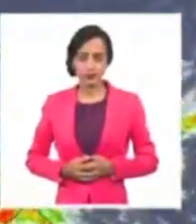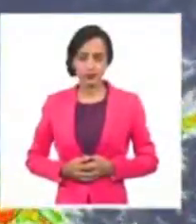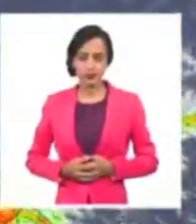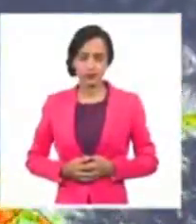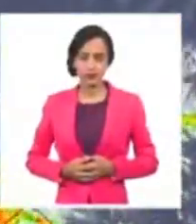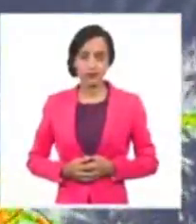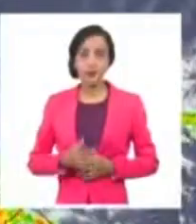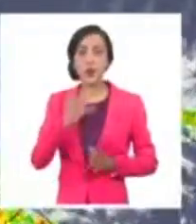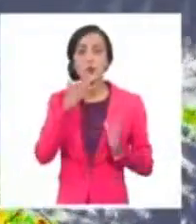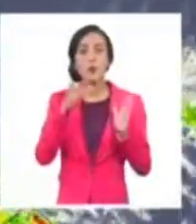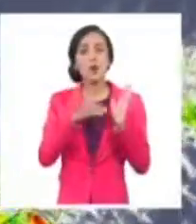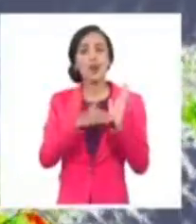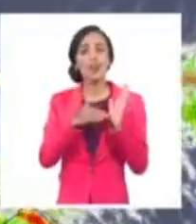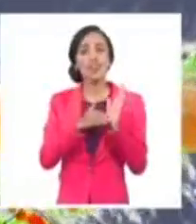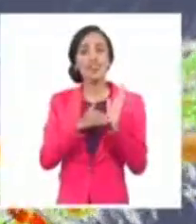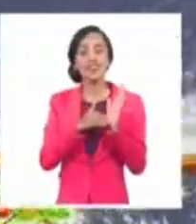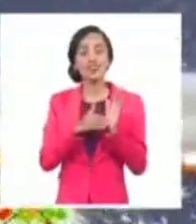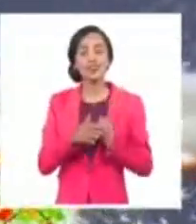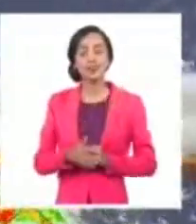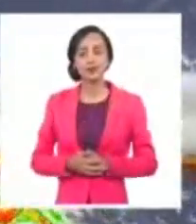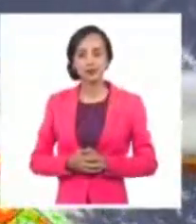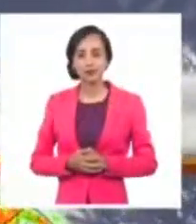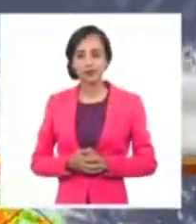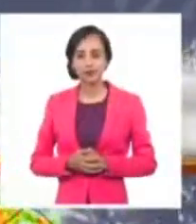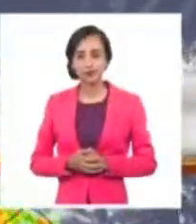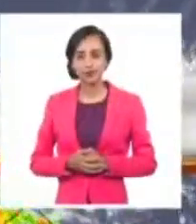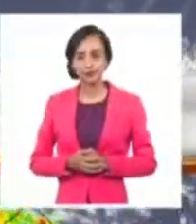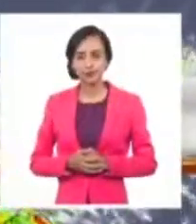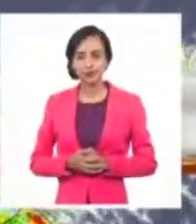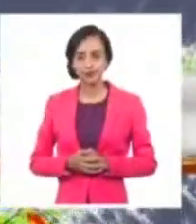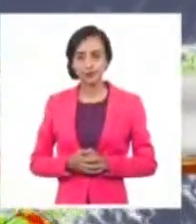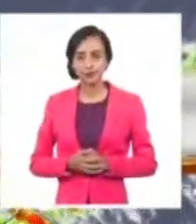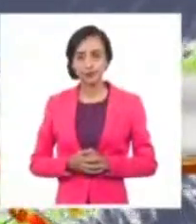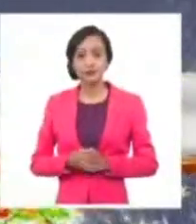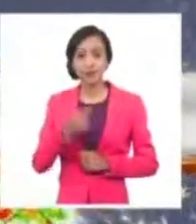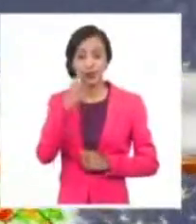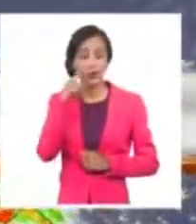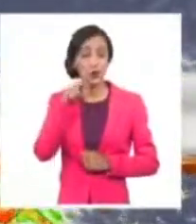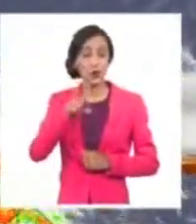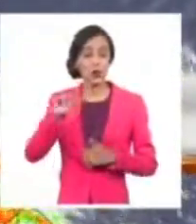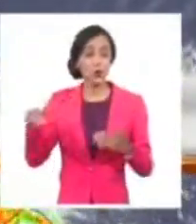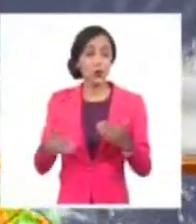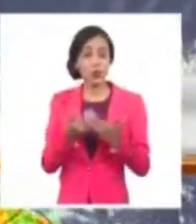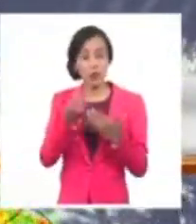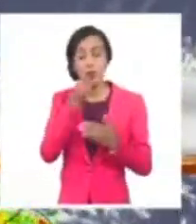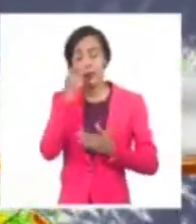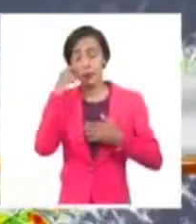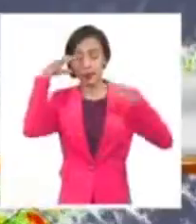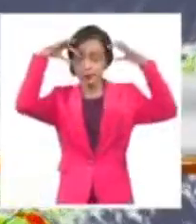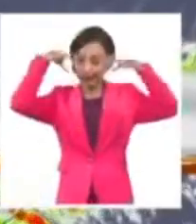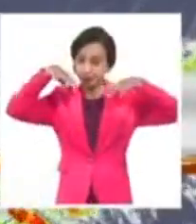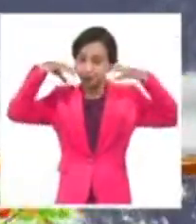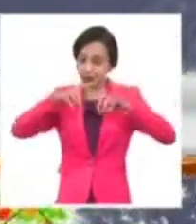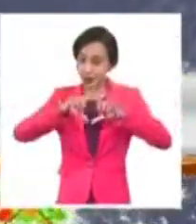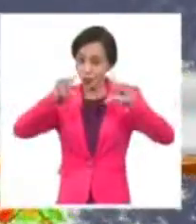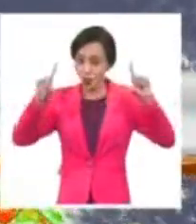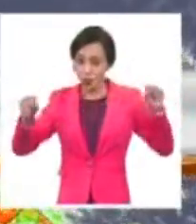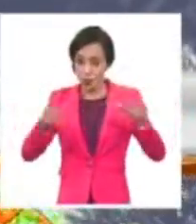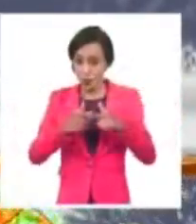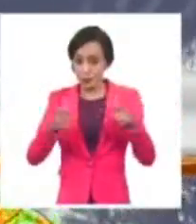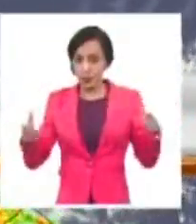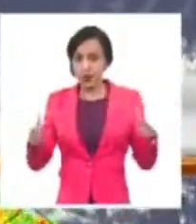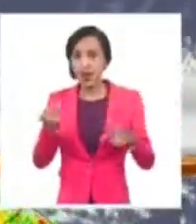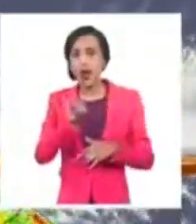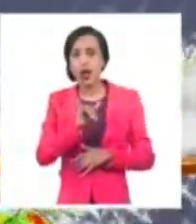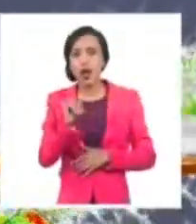muy buenas tardes la baja en la altura que durante las últimas jornadas ha estado incentivando las precipitaciones en gran parte de cuba se ha movido